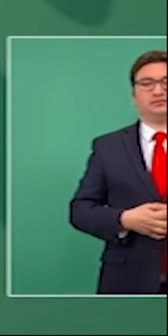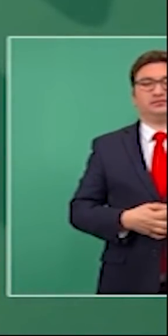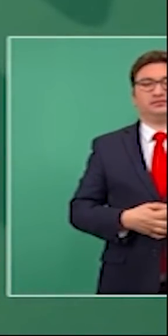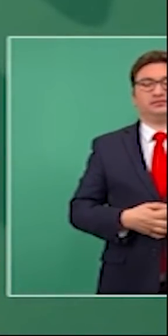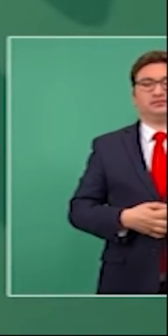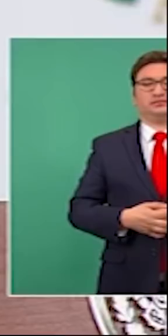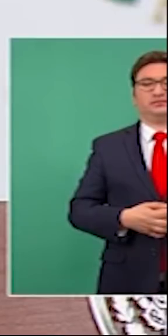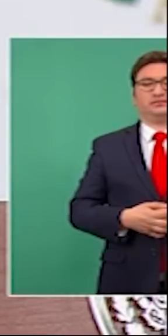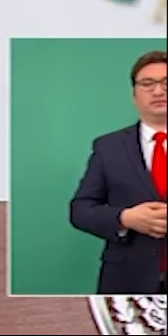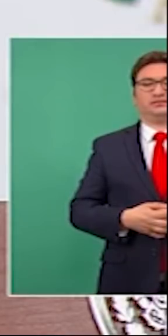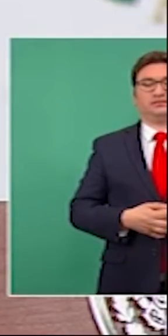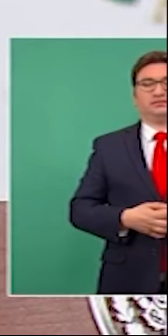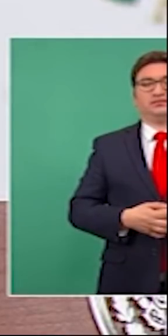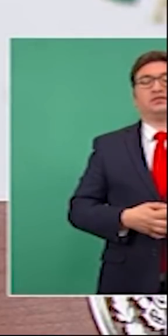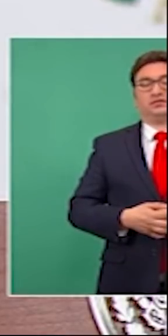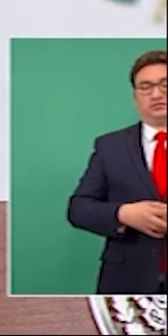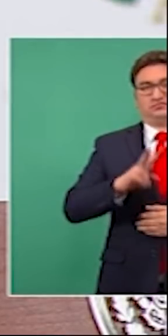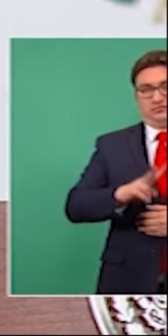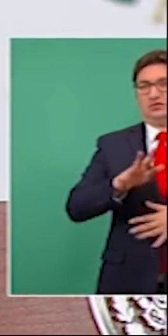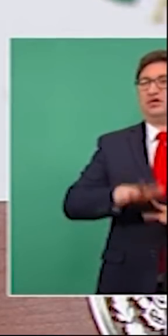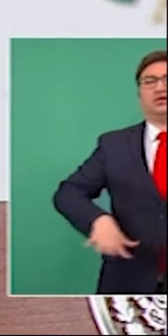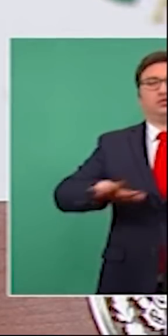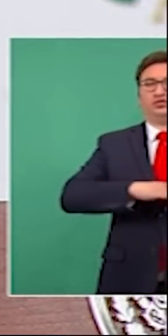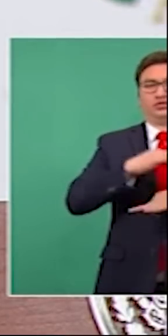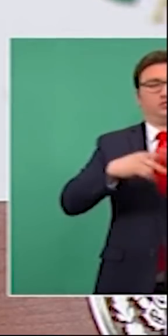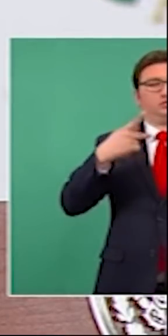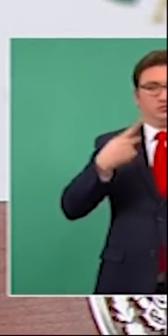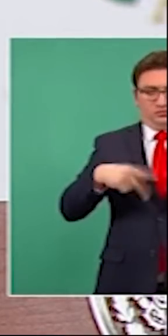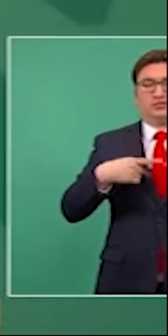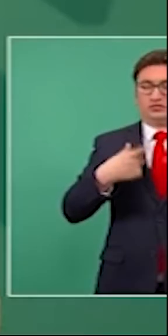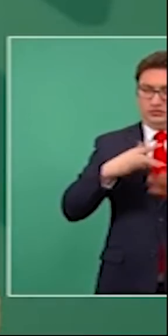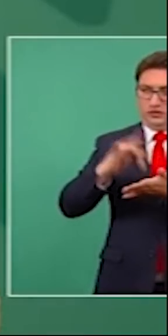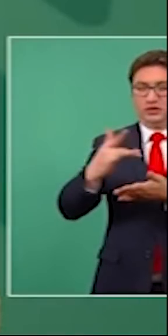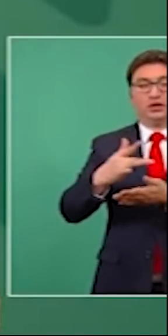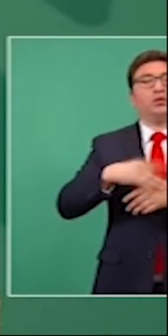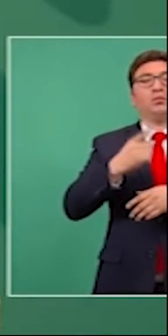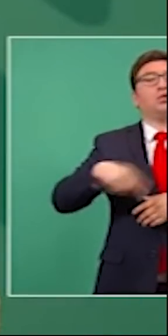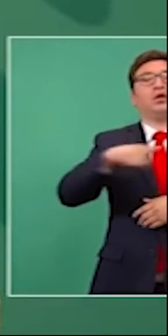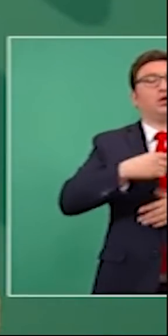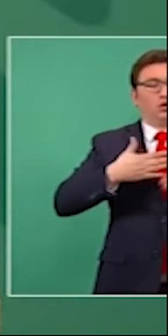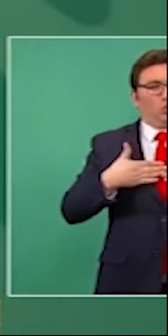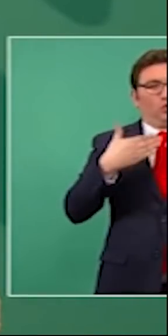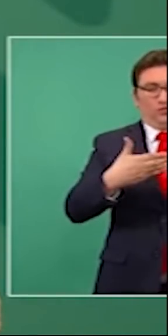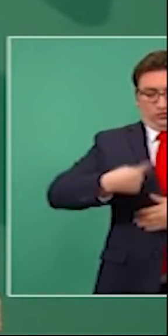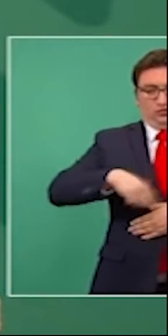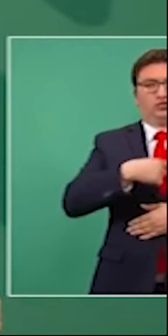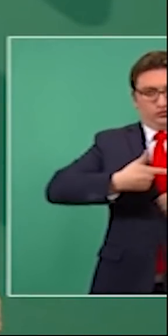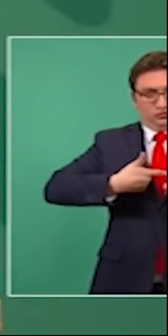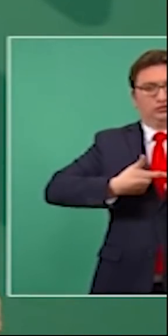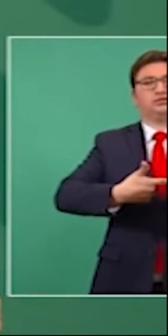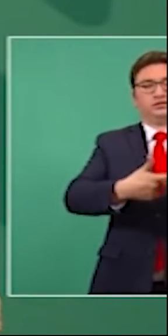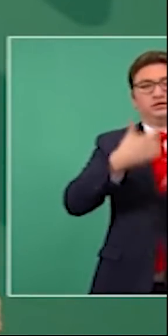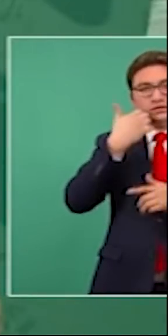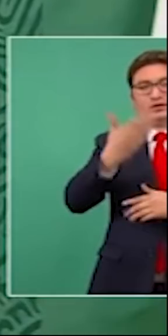Y le agradezco mucho al pueblo, a la gente, nos tienen su confianza, ¿sí? Y quieren que continuemos, y